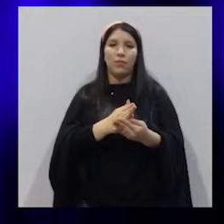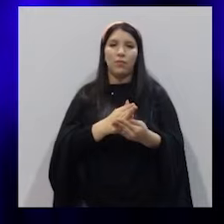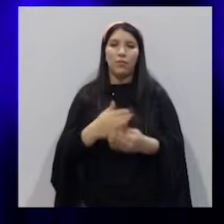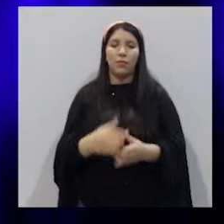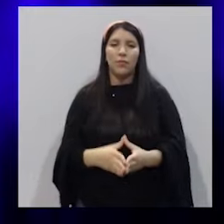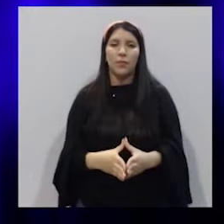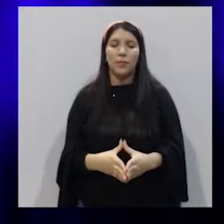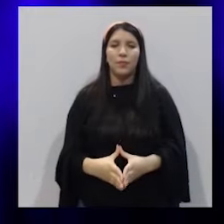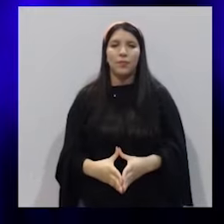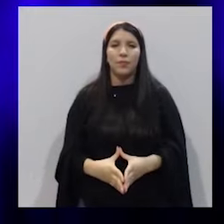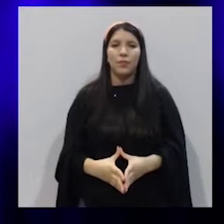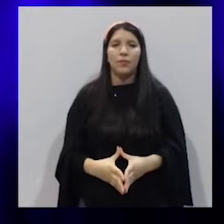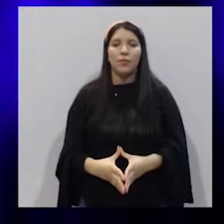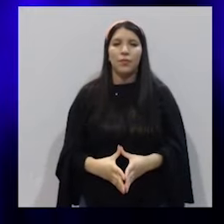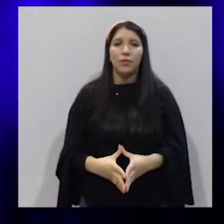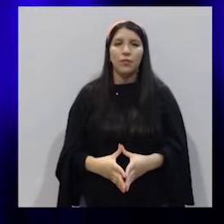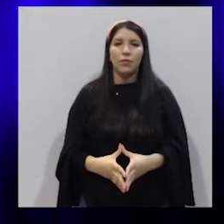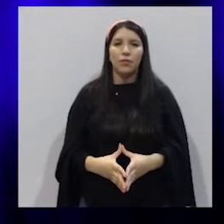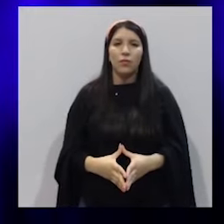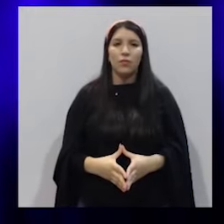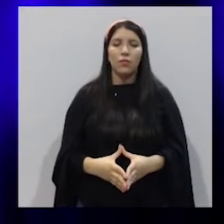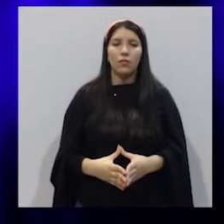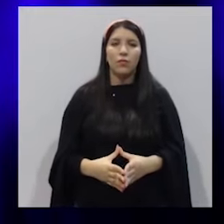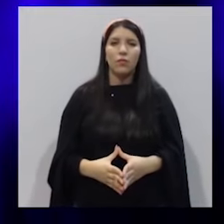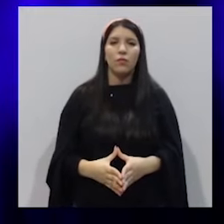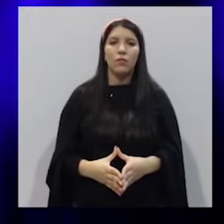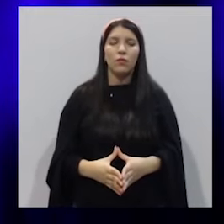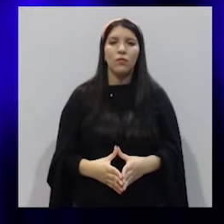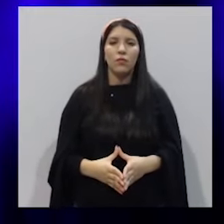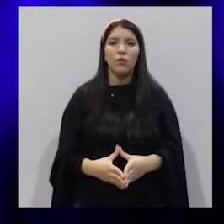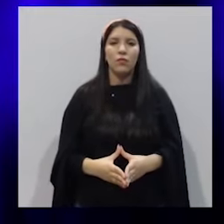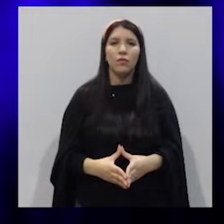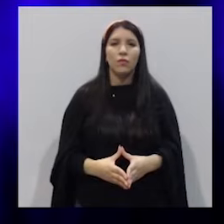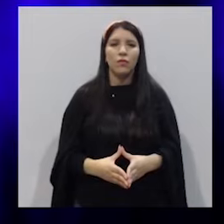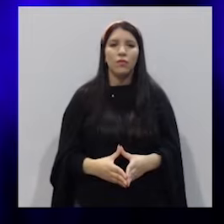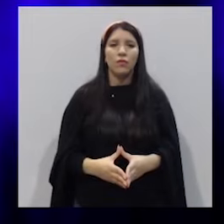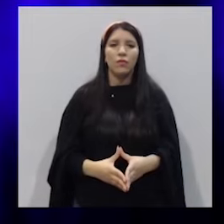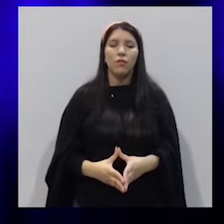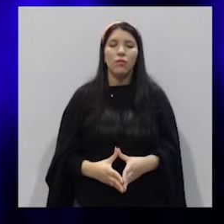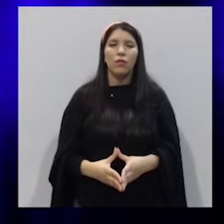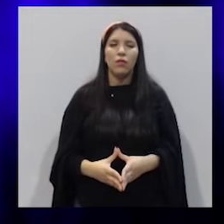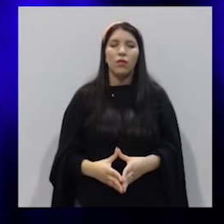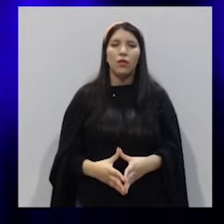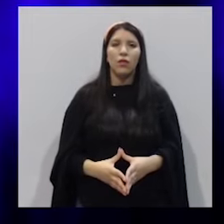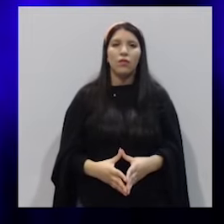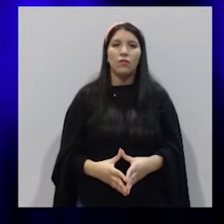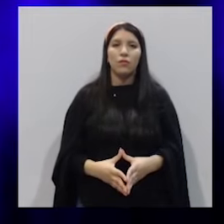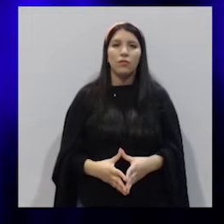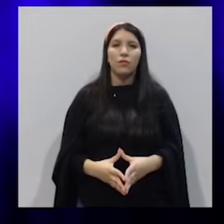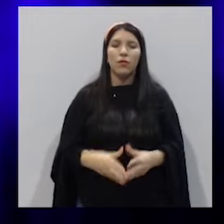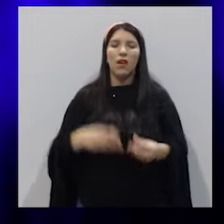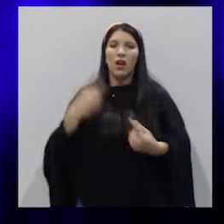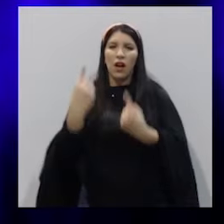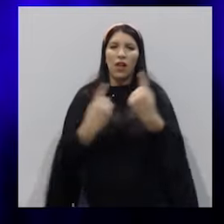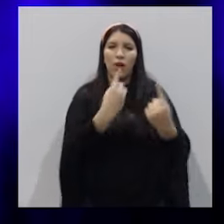ocupando su lugar haciendo su tarea cumpliendo su responsabilidad donde hay maestros que enseñan